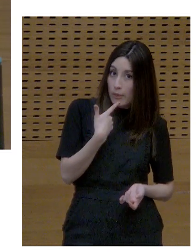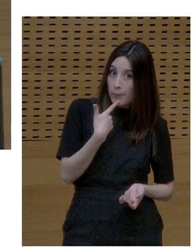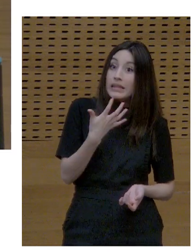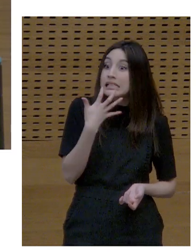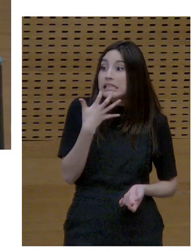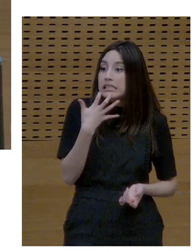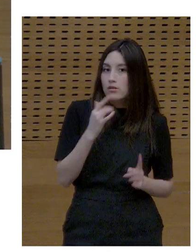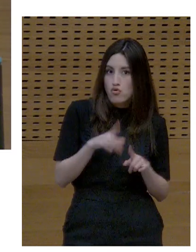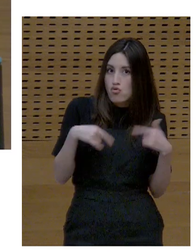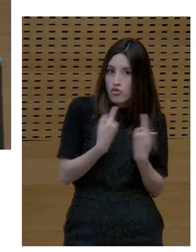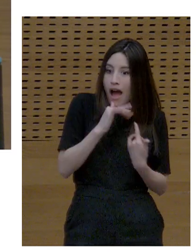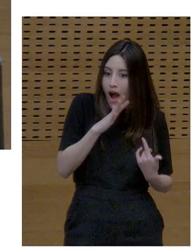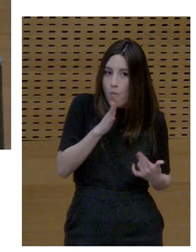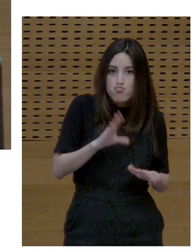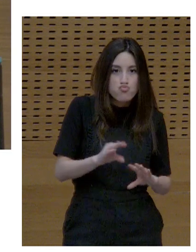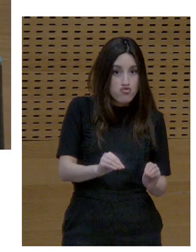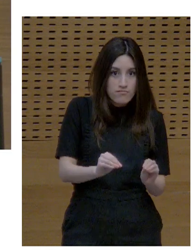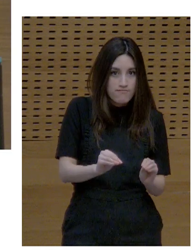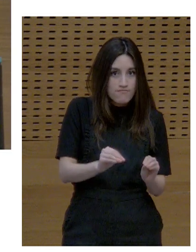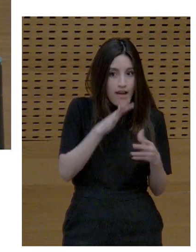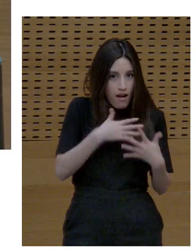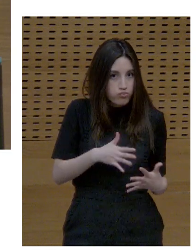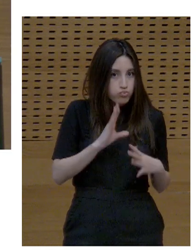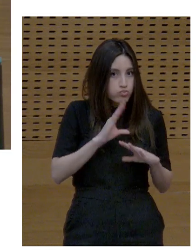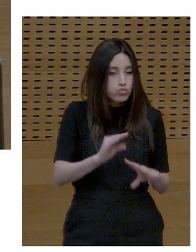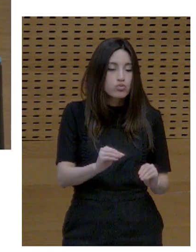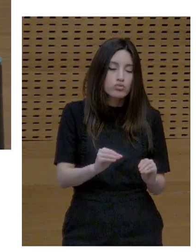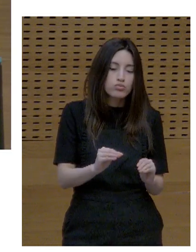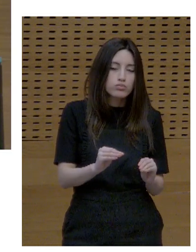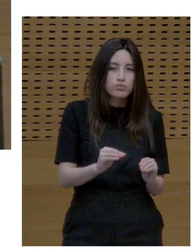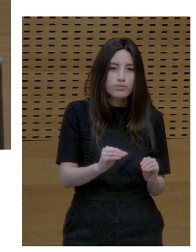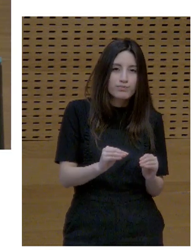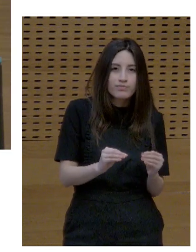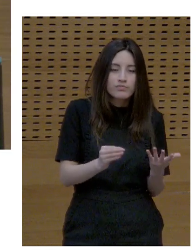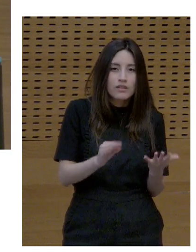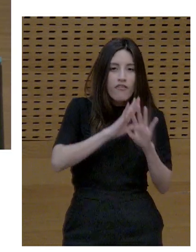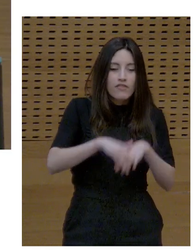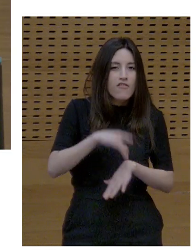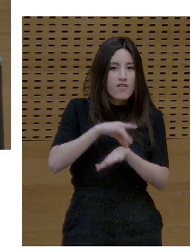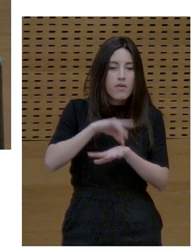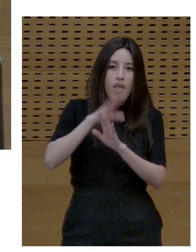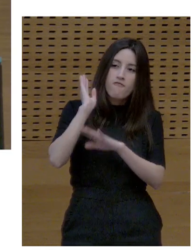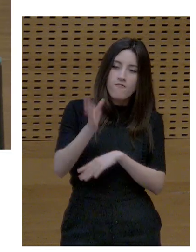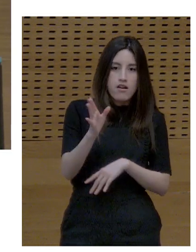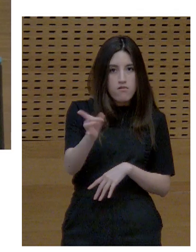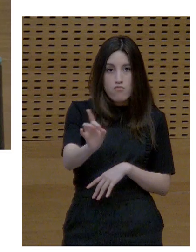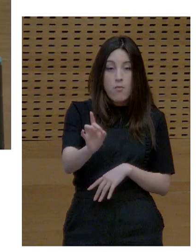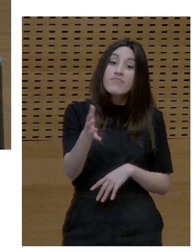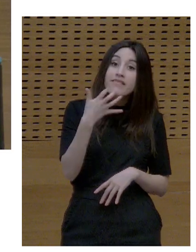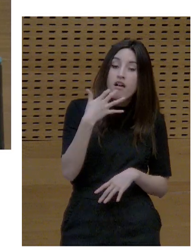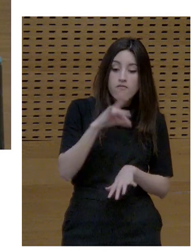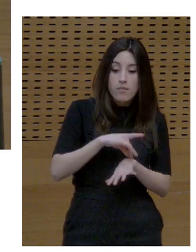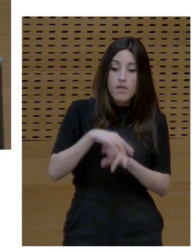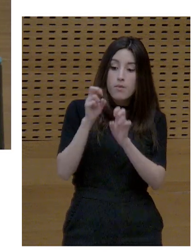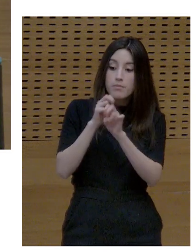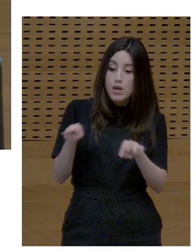utilizamos hoy, no agrava la enfermedad, sino que a medida que avanza la enfermedad